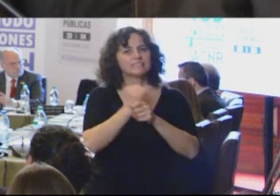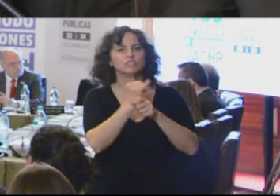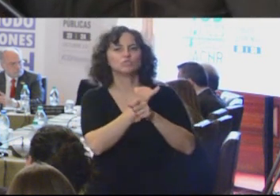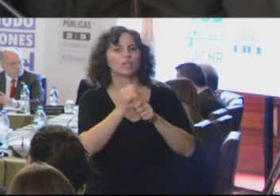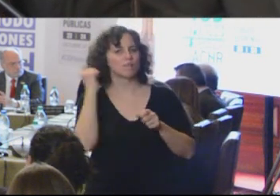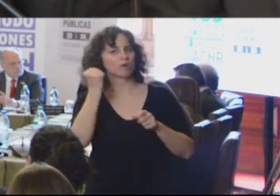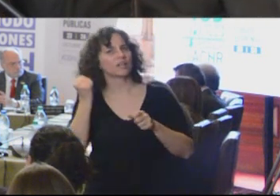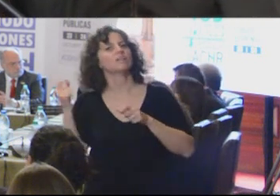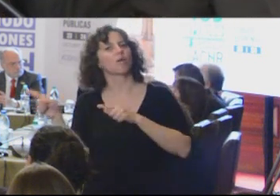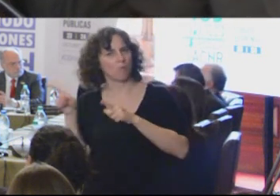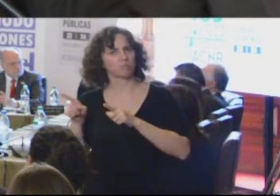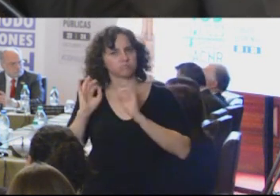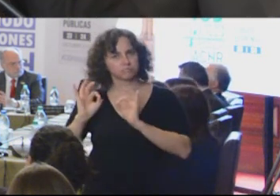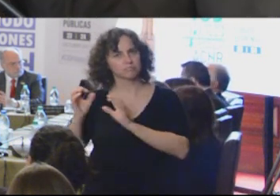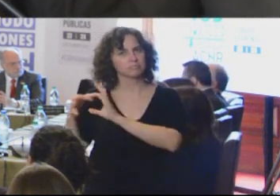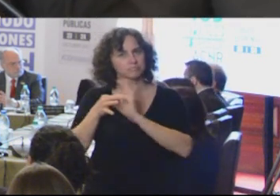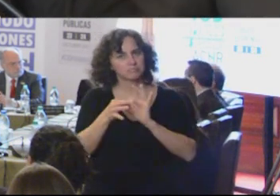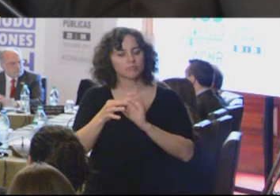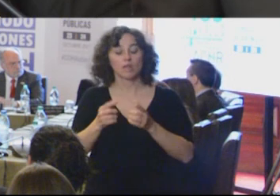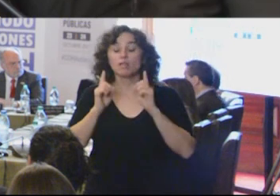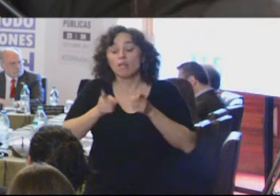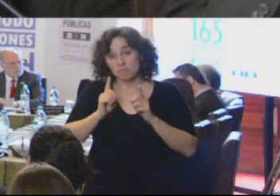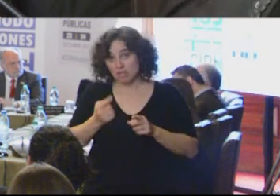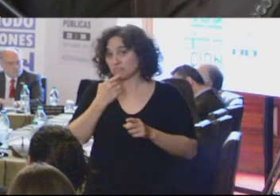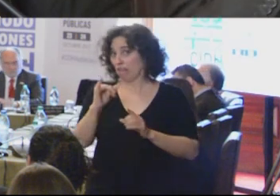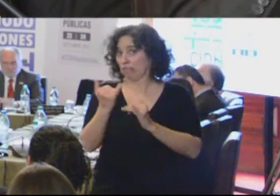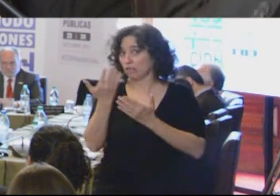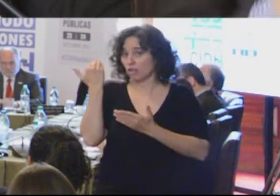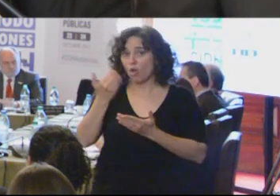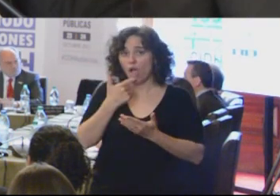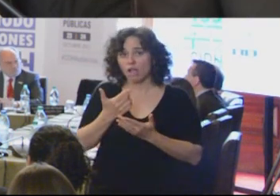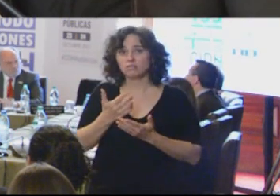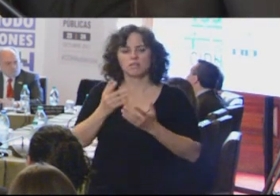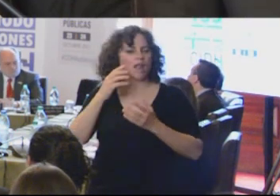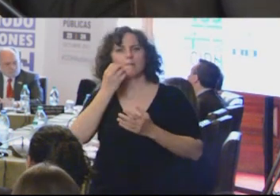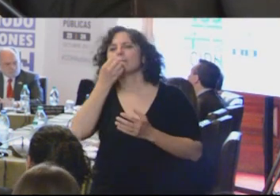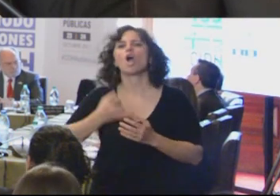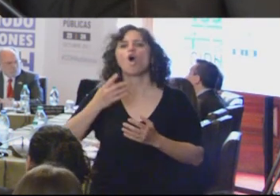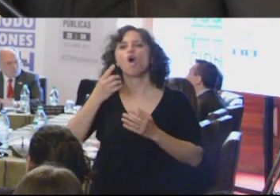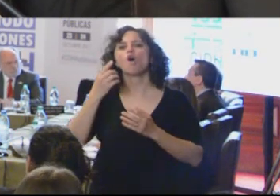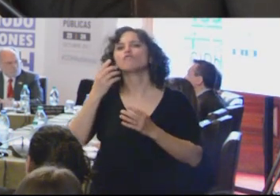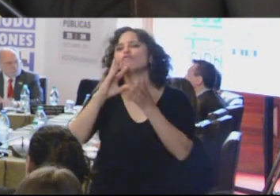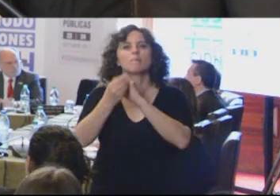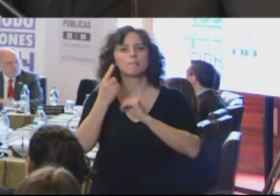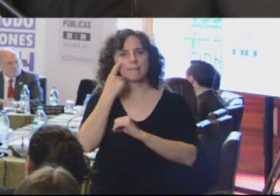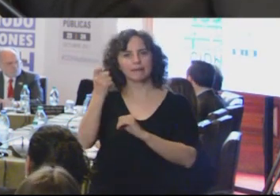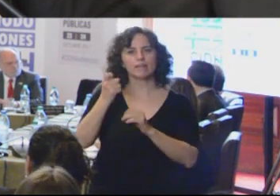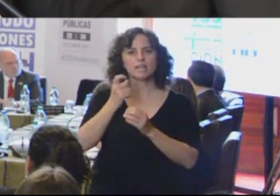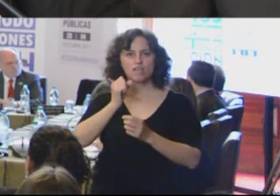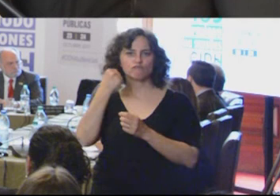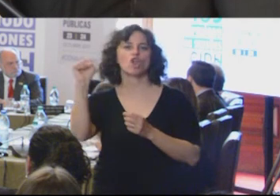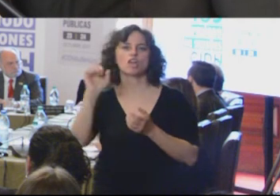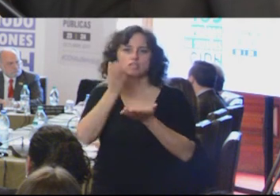importantes como esta y no hay duda como aquí se ha señalado que la mejor manera para prevenir la violación de derechos humanos